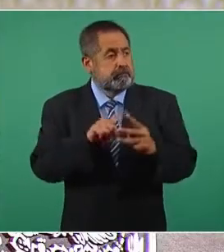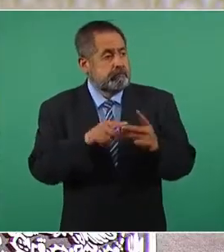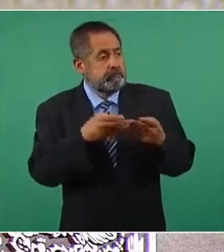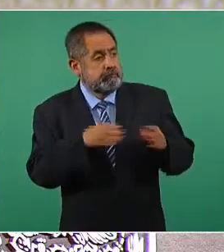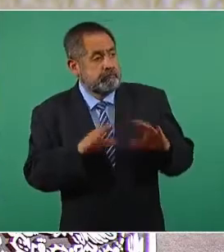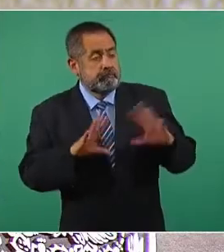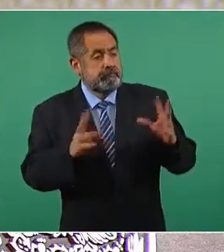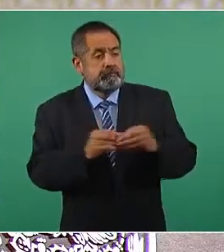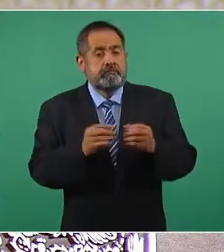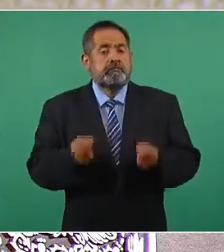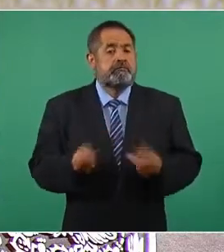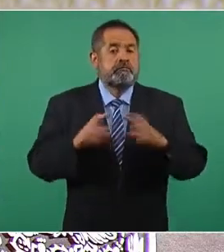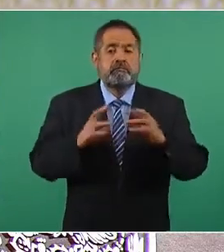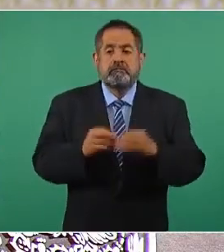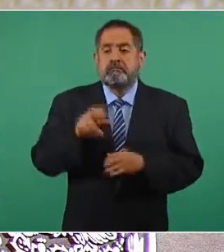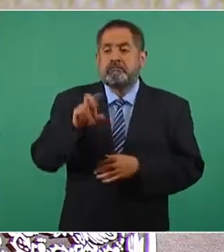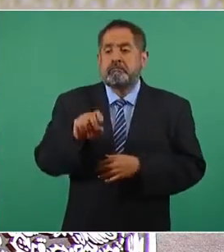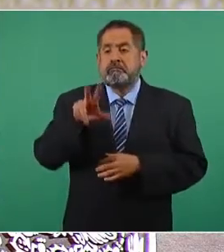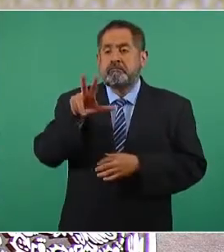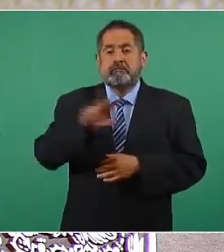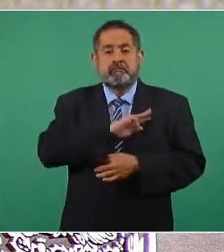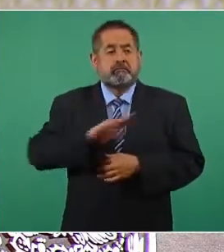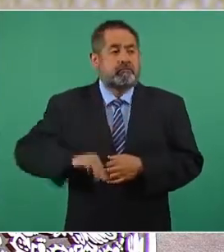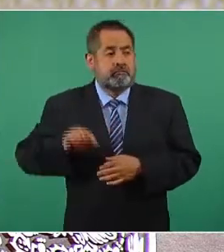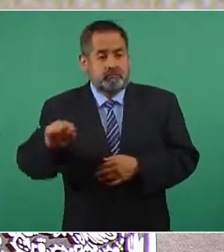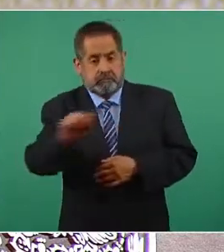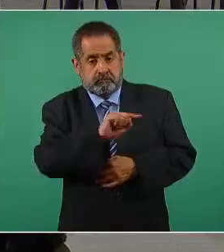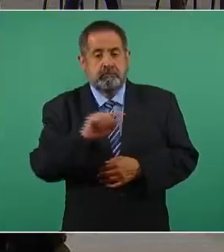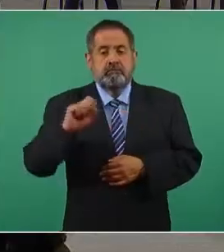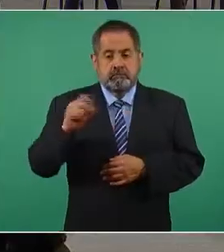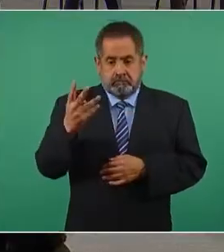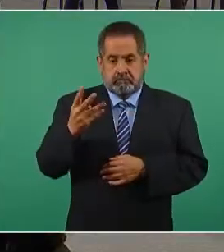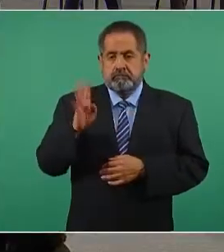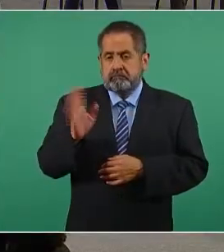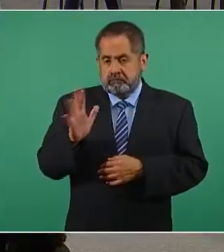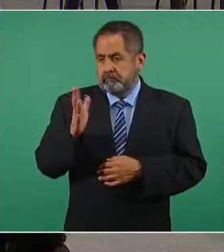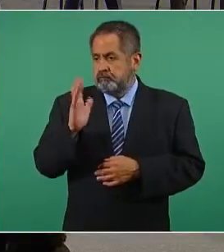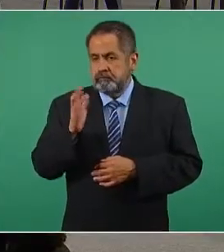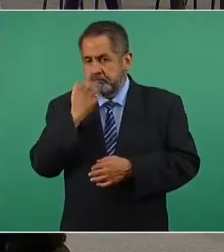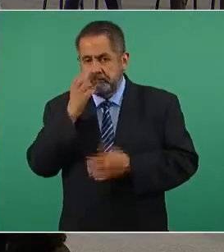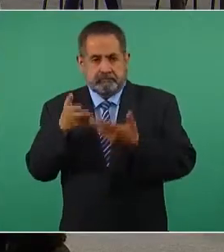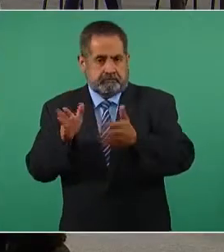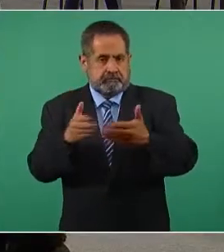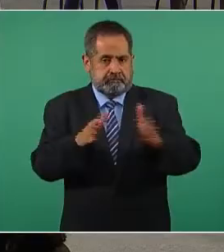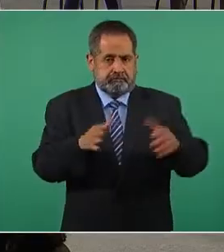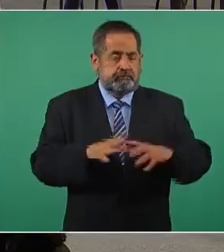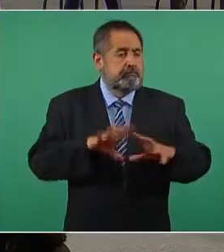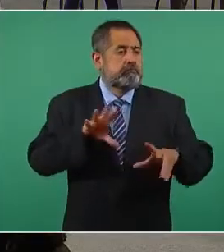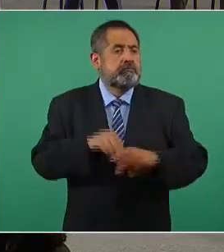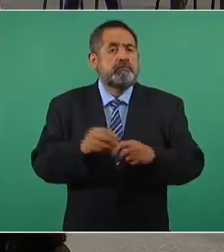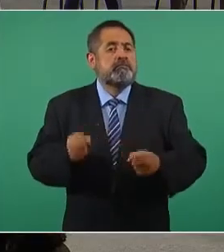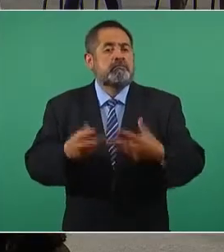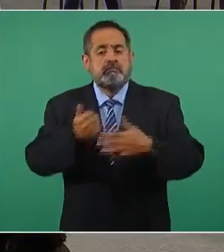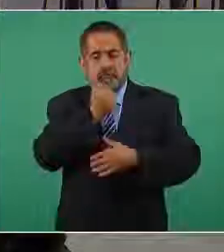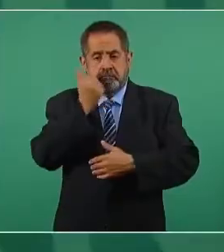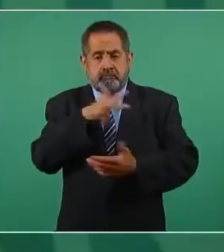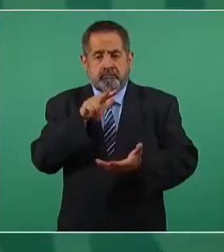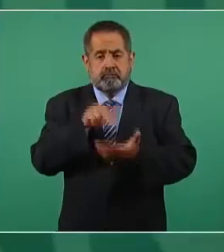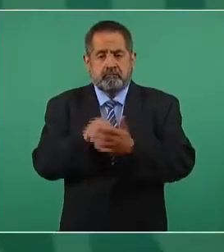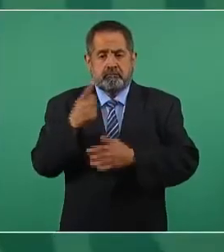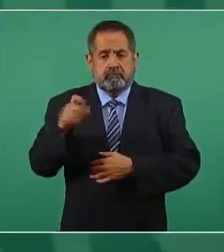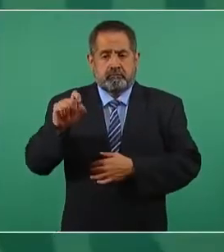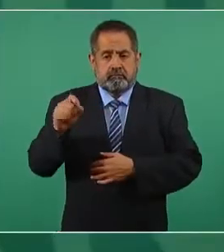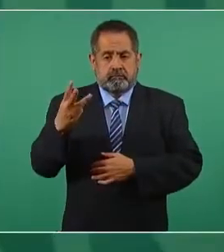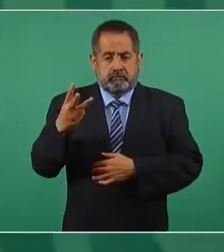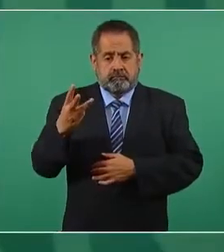un total de 38 municipios, 24 son los que apertura, y el número de alumnos son un total de